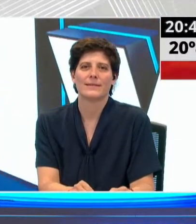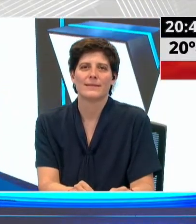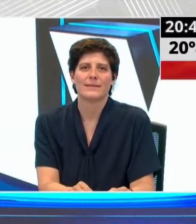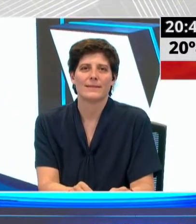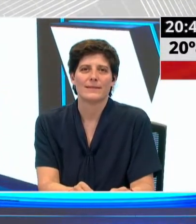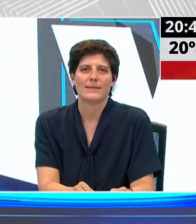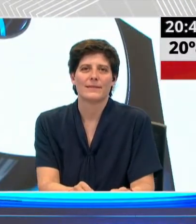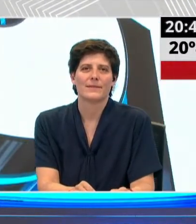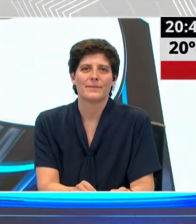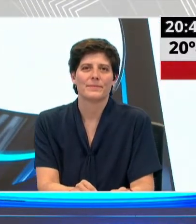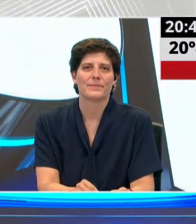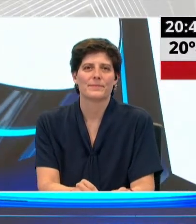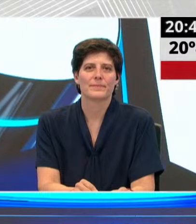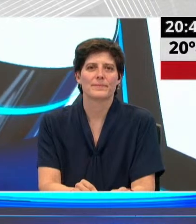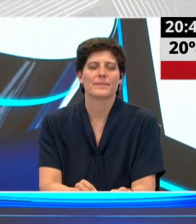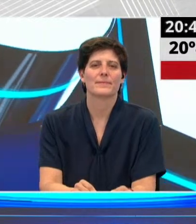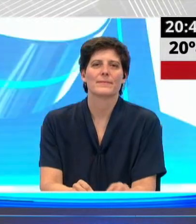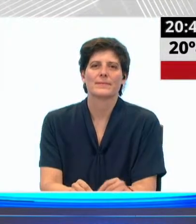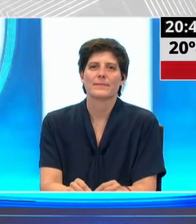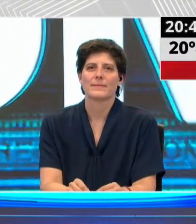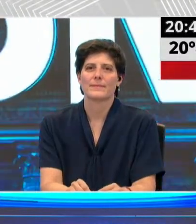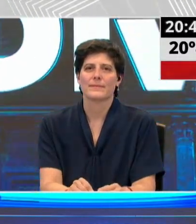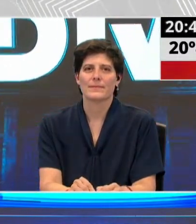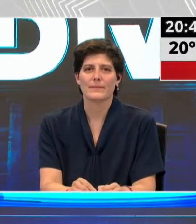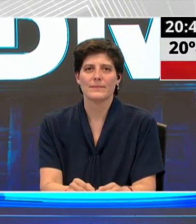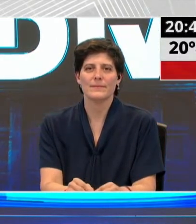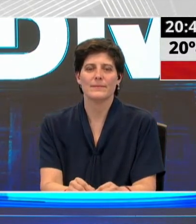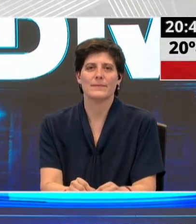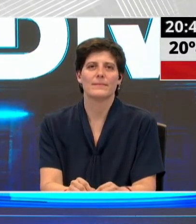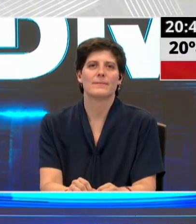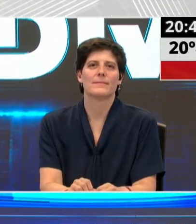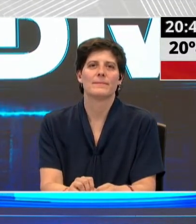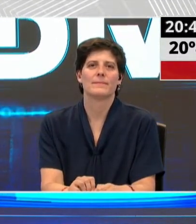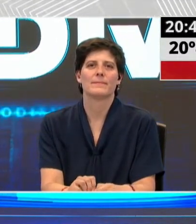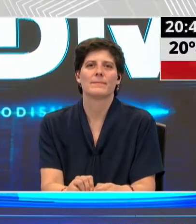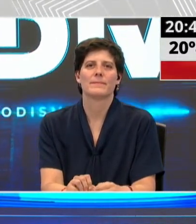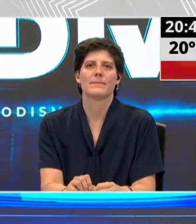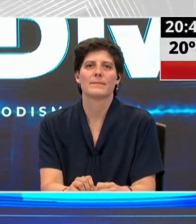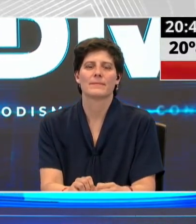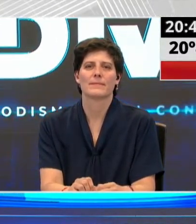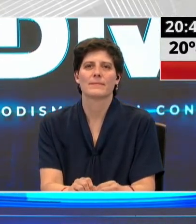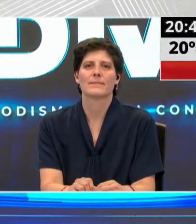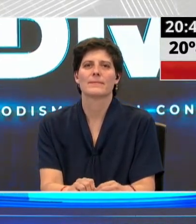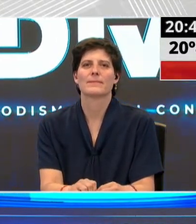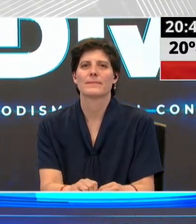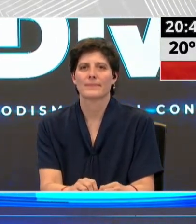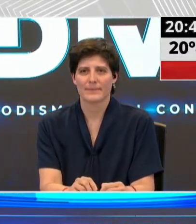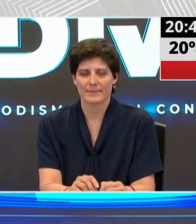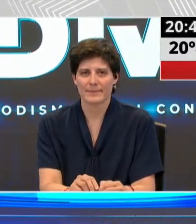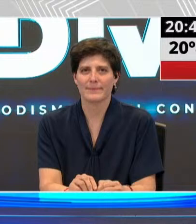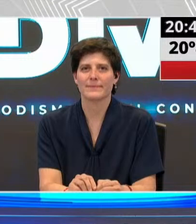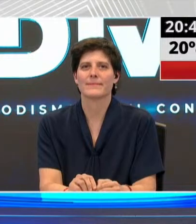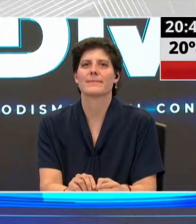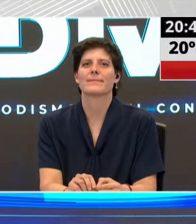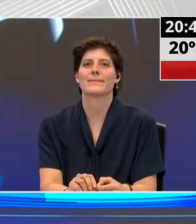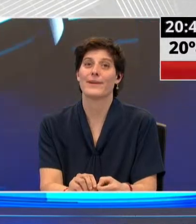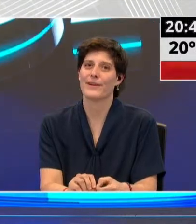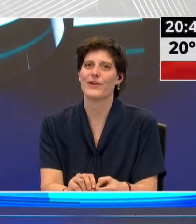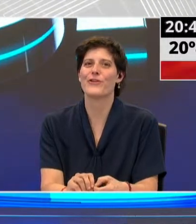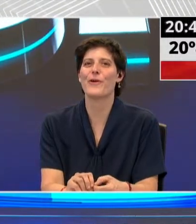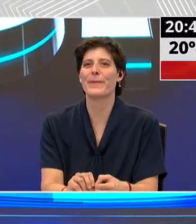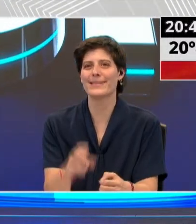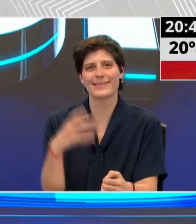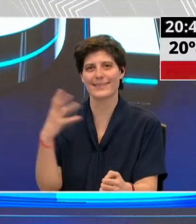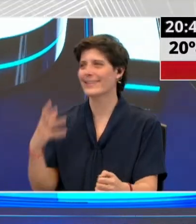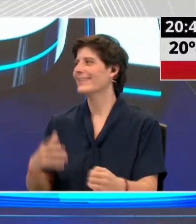gobierno porteño, en donde también había otra figura gravitante de mucho peso, que era el ministro de Hacienda, Néstor Grindetti. Así es que